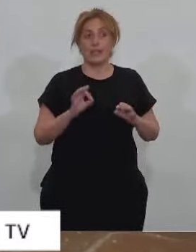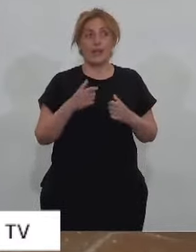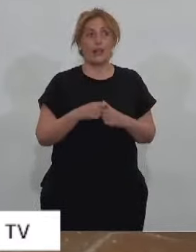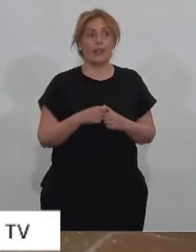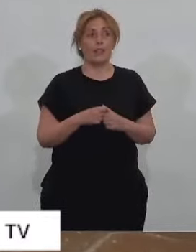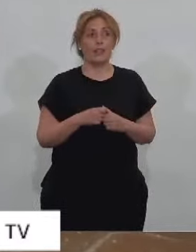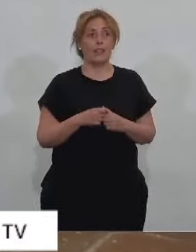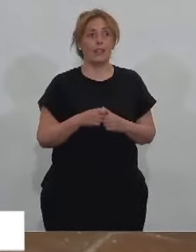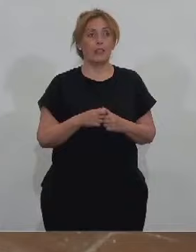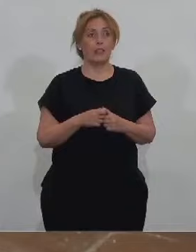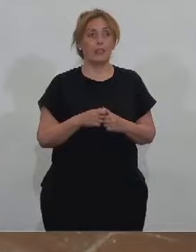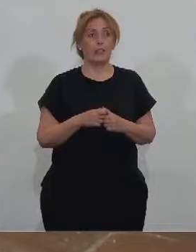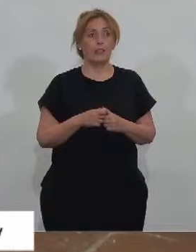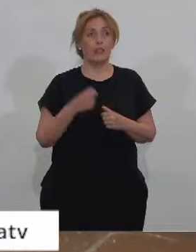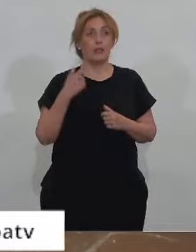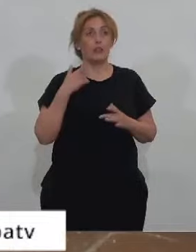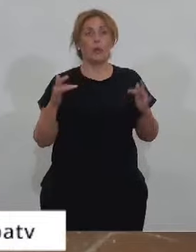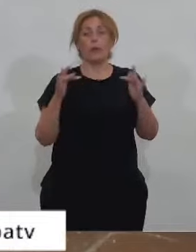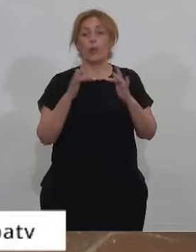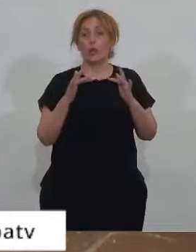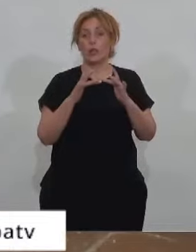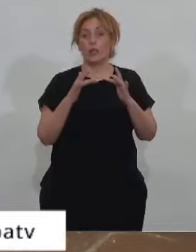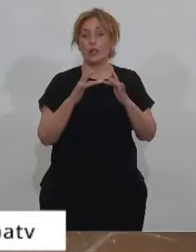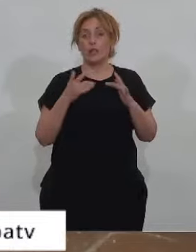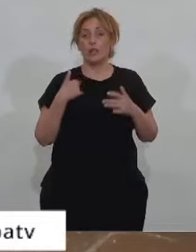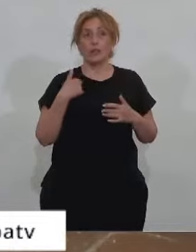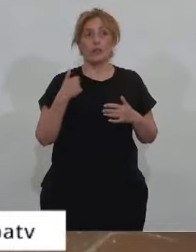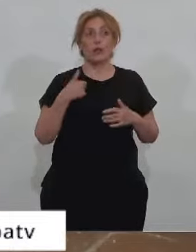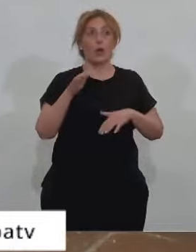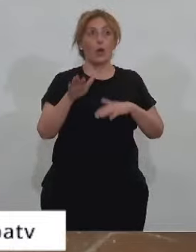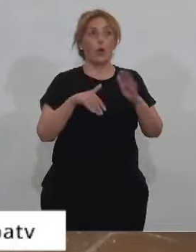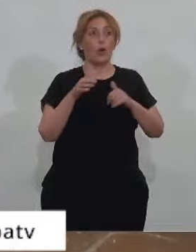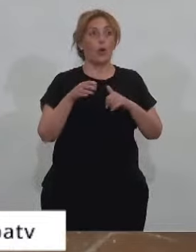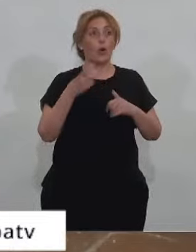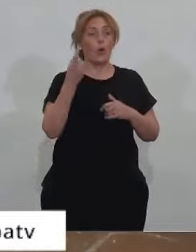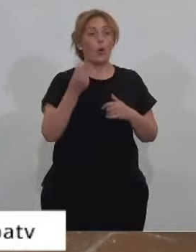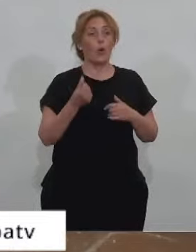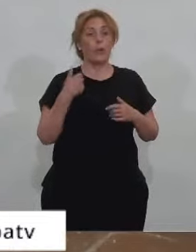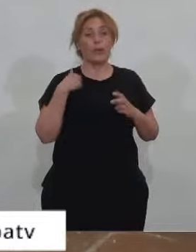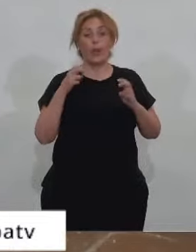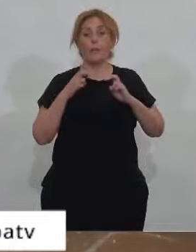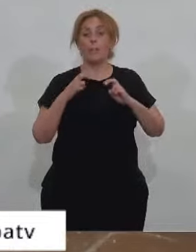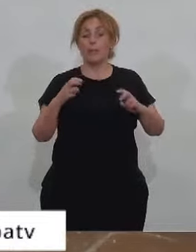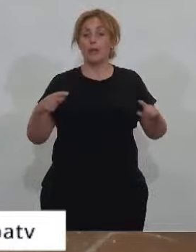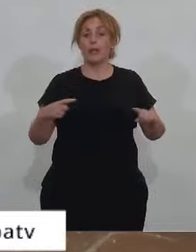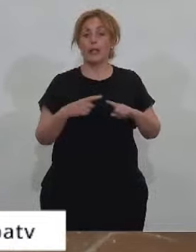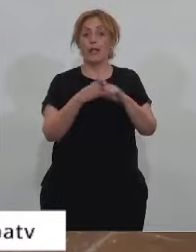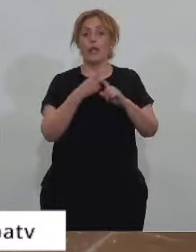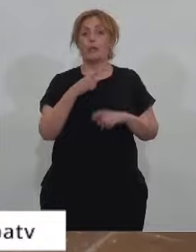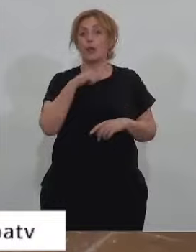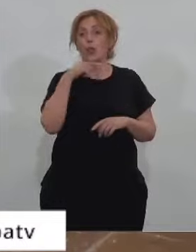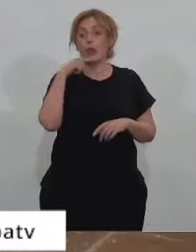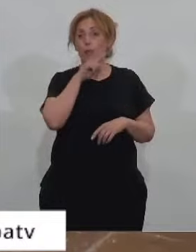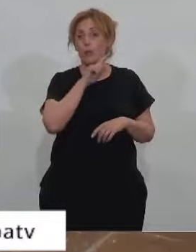concretamente estaba convocada un día que yo tenía pleno extraordinario en Puente Genil. Lo puede corroborar mi compañero Esteban Morales.